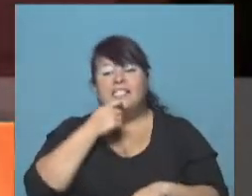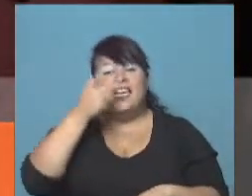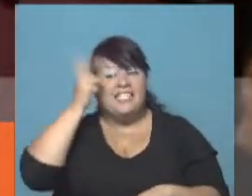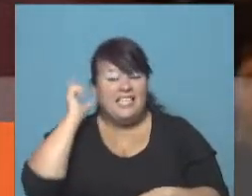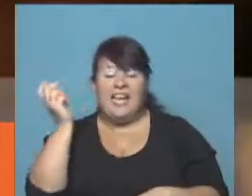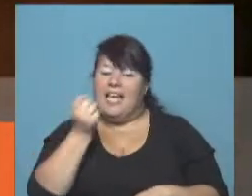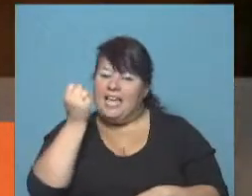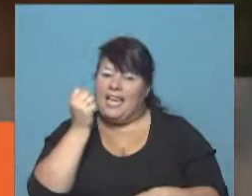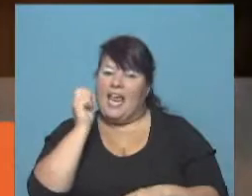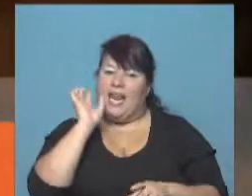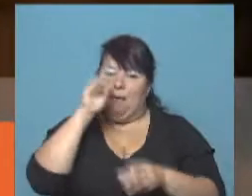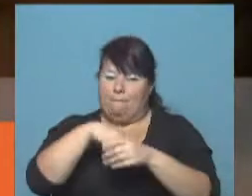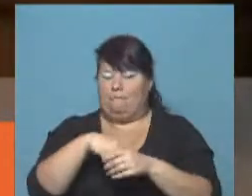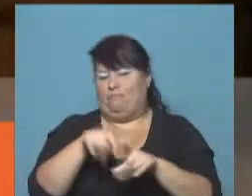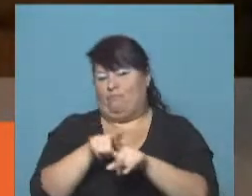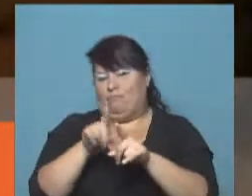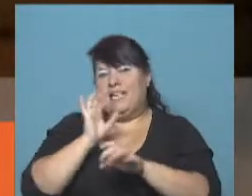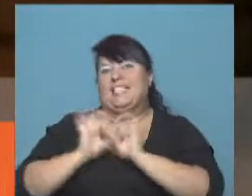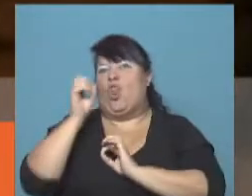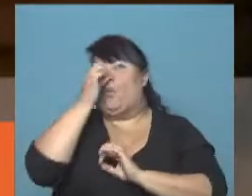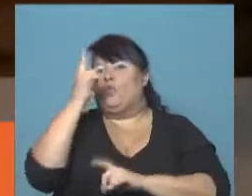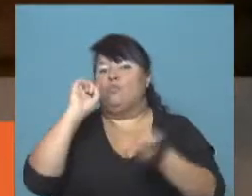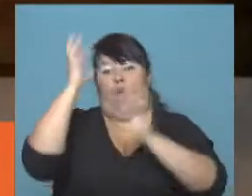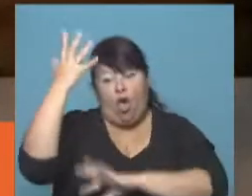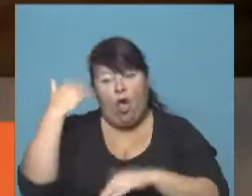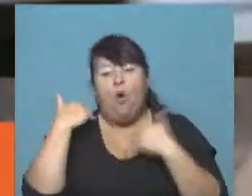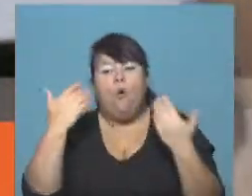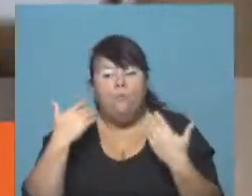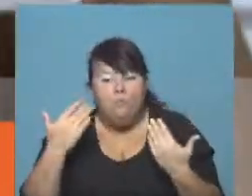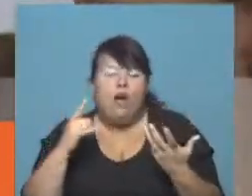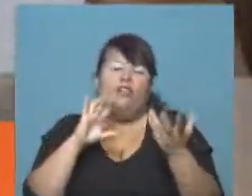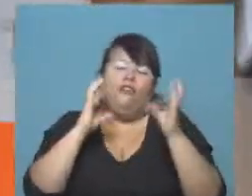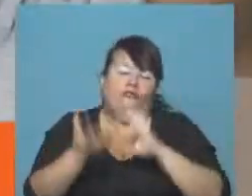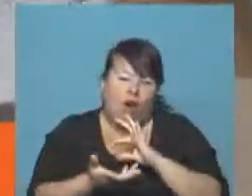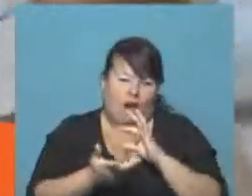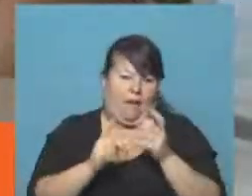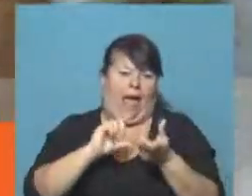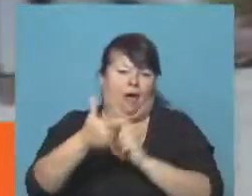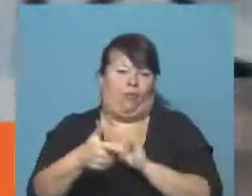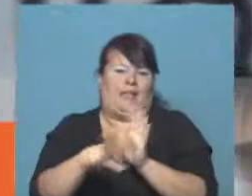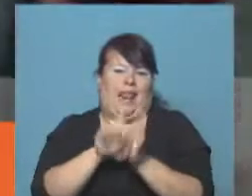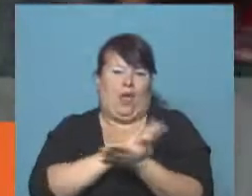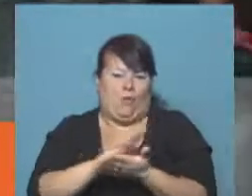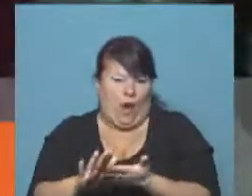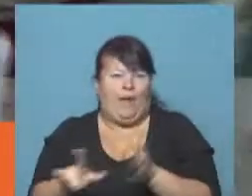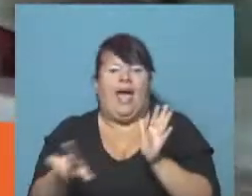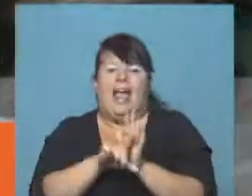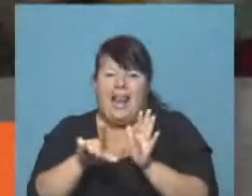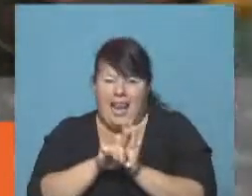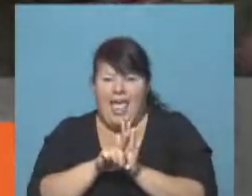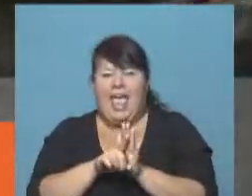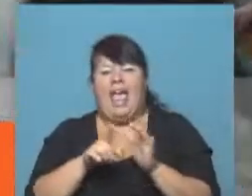quiere entrar al siglo XXI, pues que pueda de alguna manera actualizar su legislación, una legislación